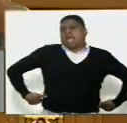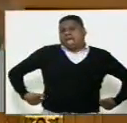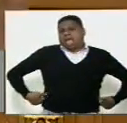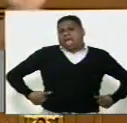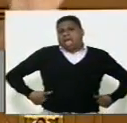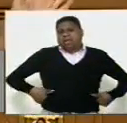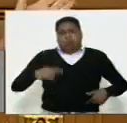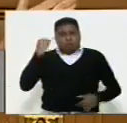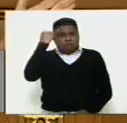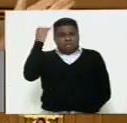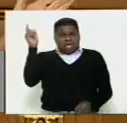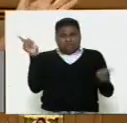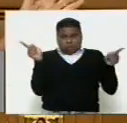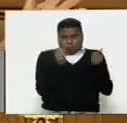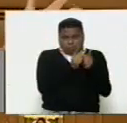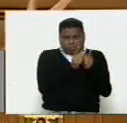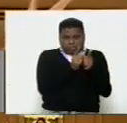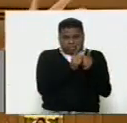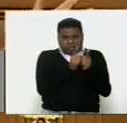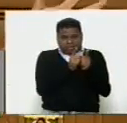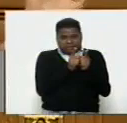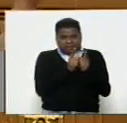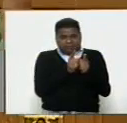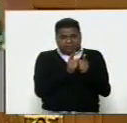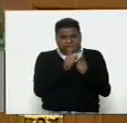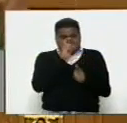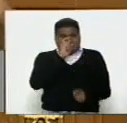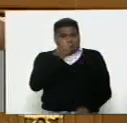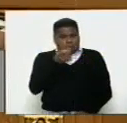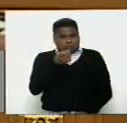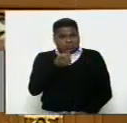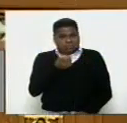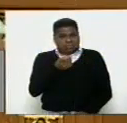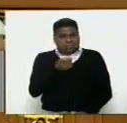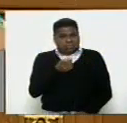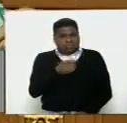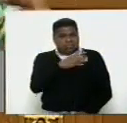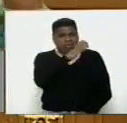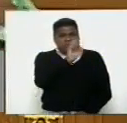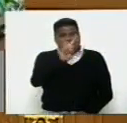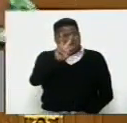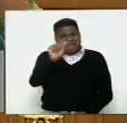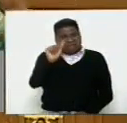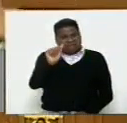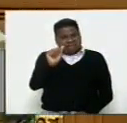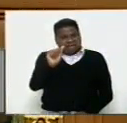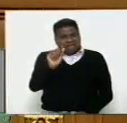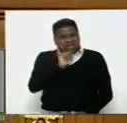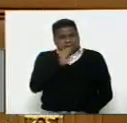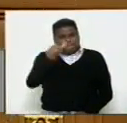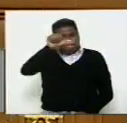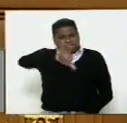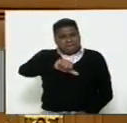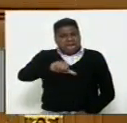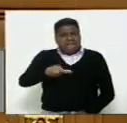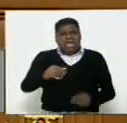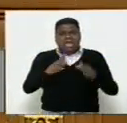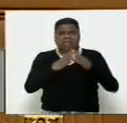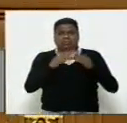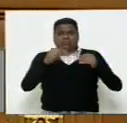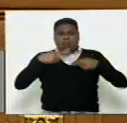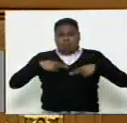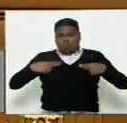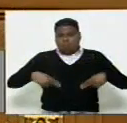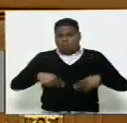Para los judíos, Eva, la que le trajo el mal a toda la humanidad.